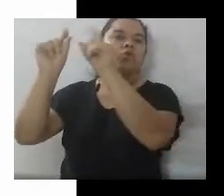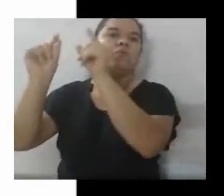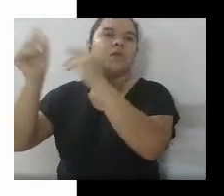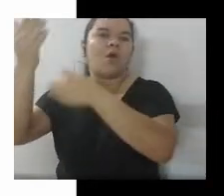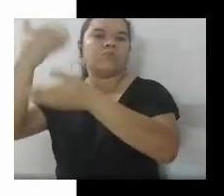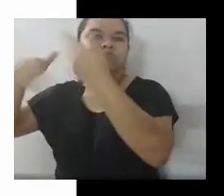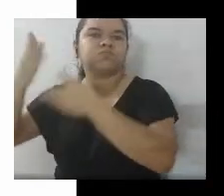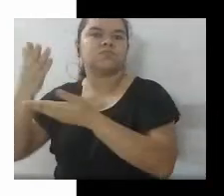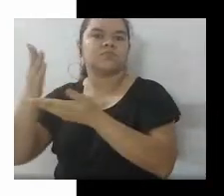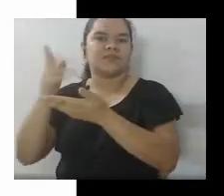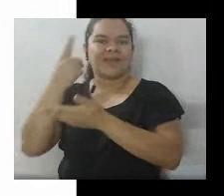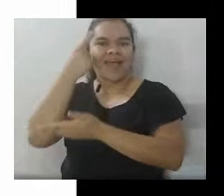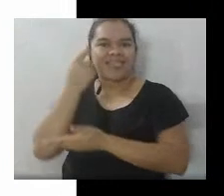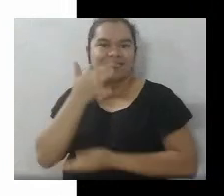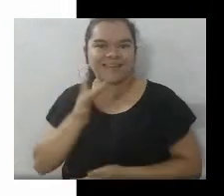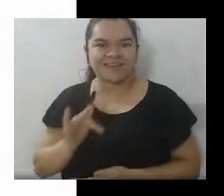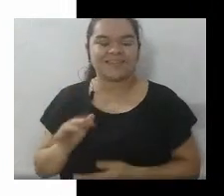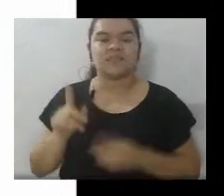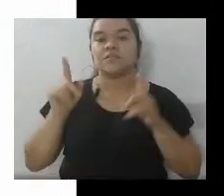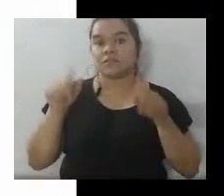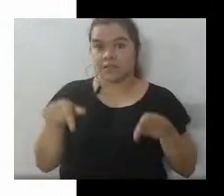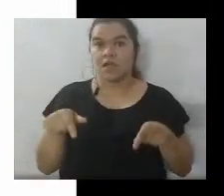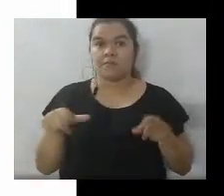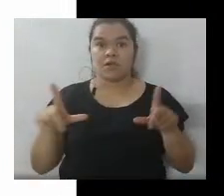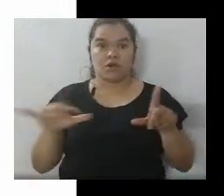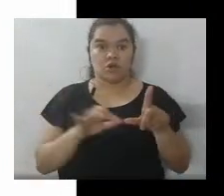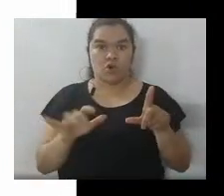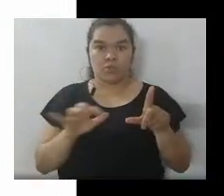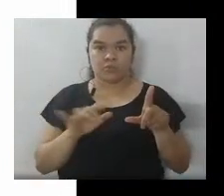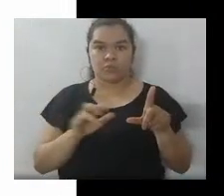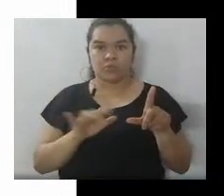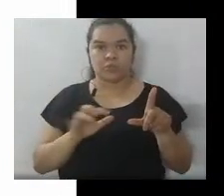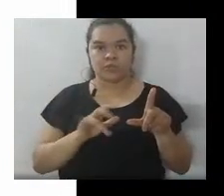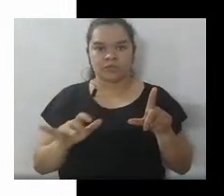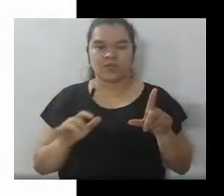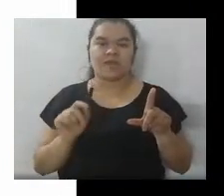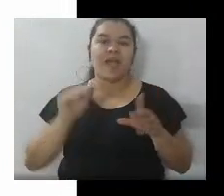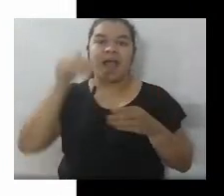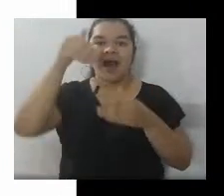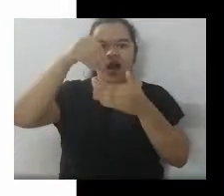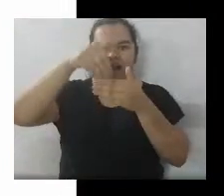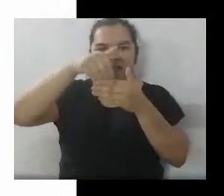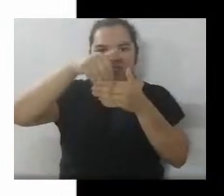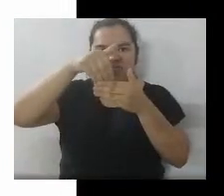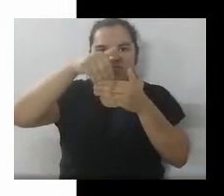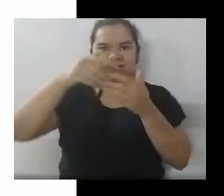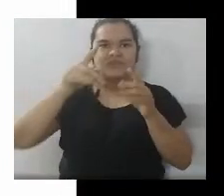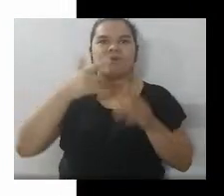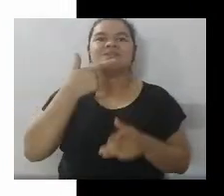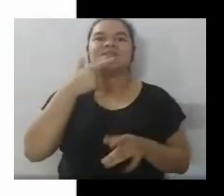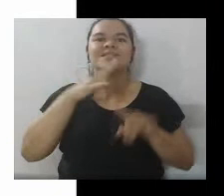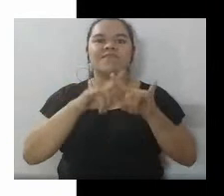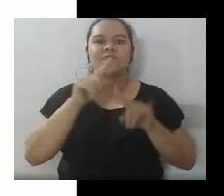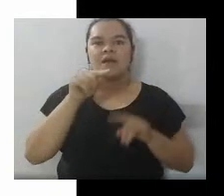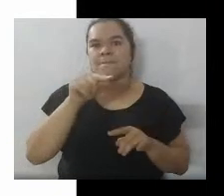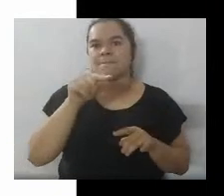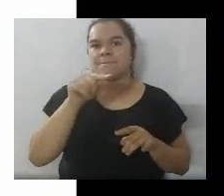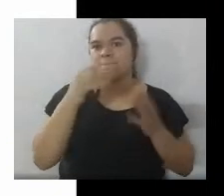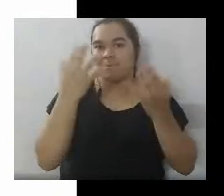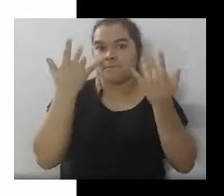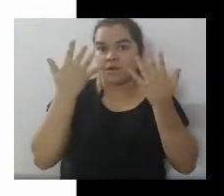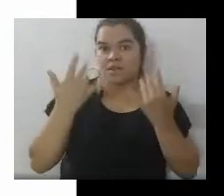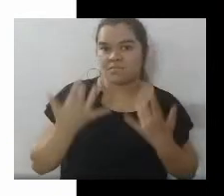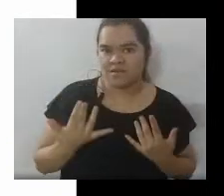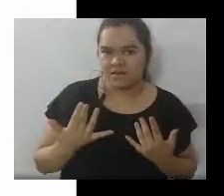informática, la computación, está sostenida por la matemática. Quizá a veces es una